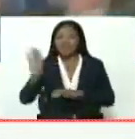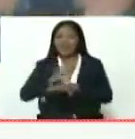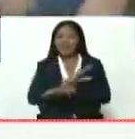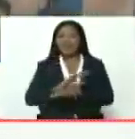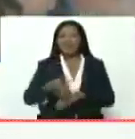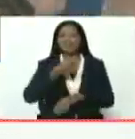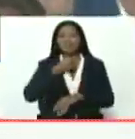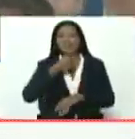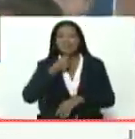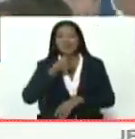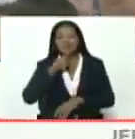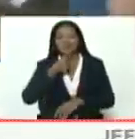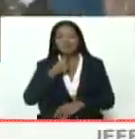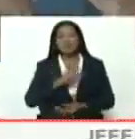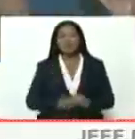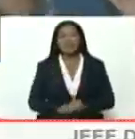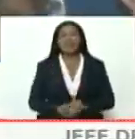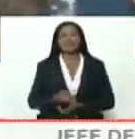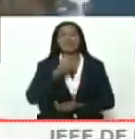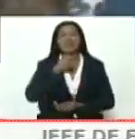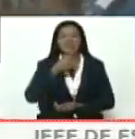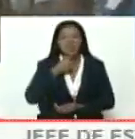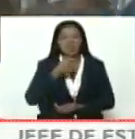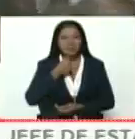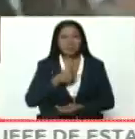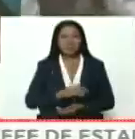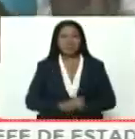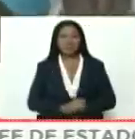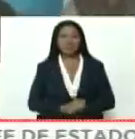me gusta esa. Me gusta.